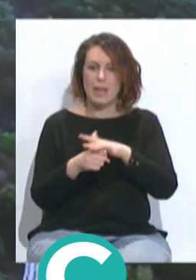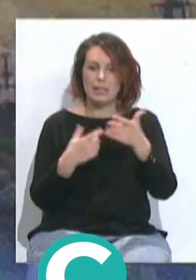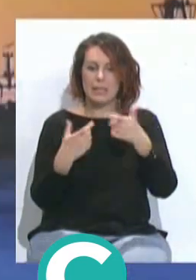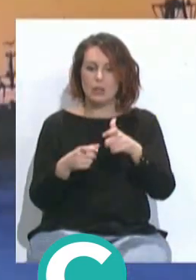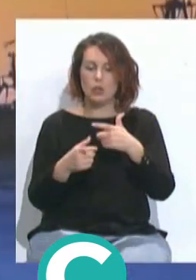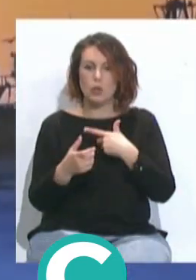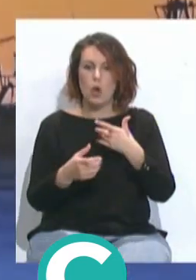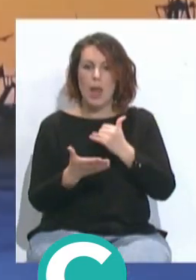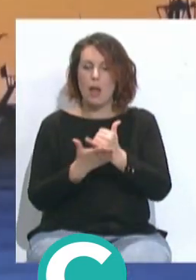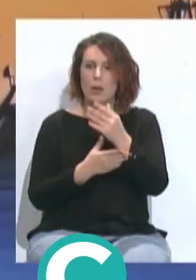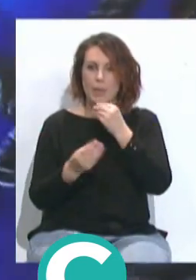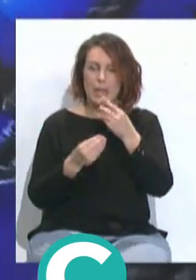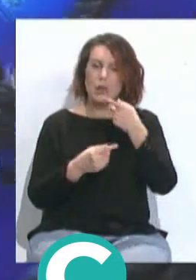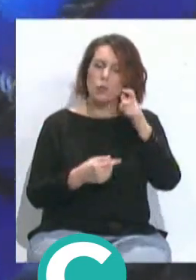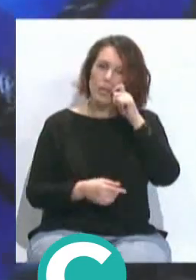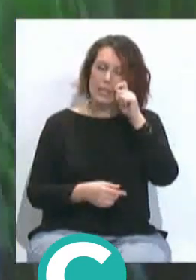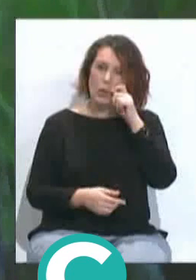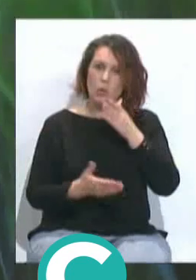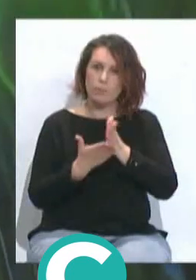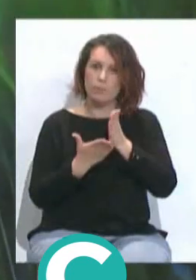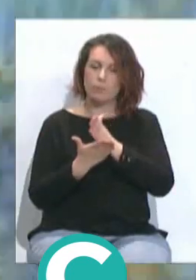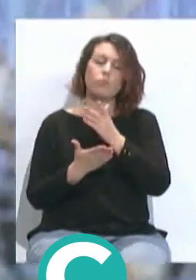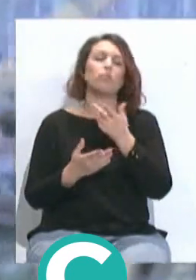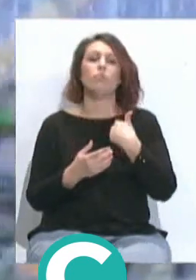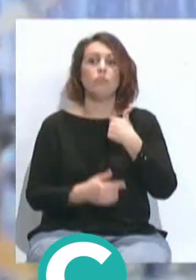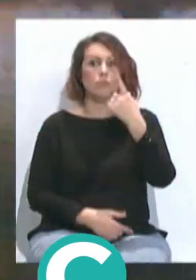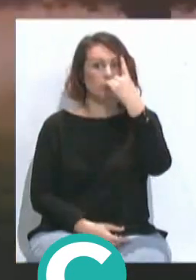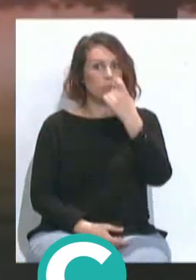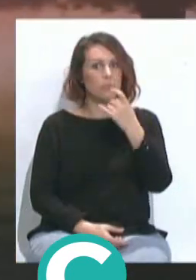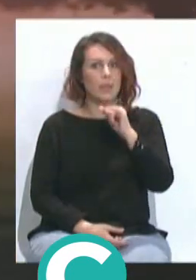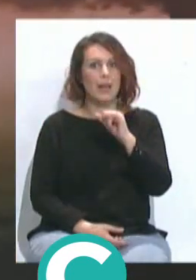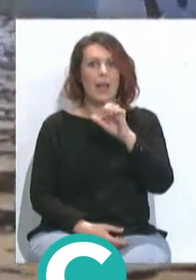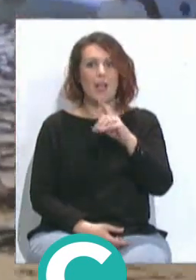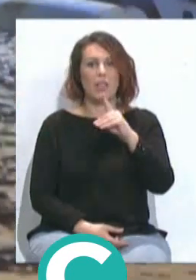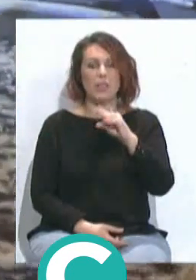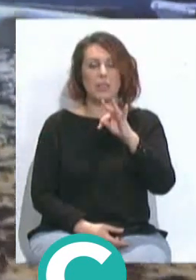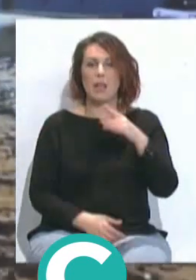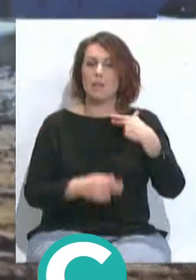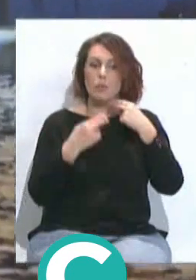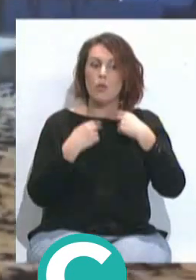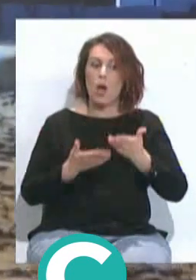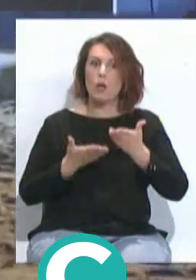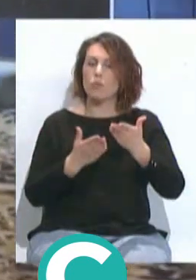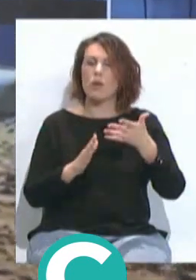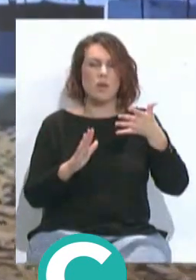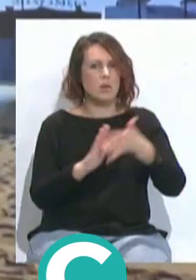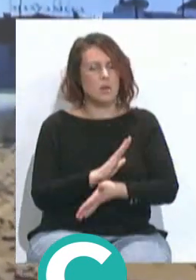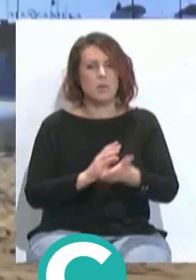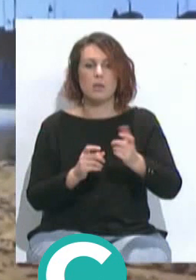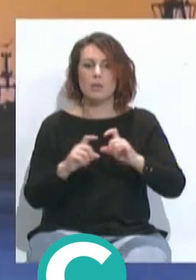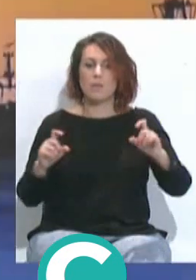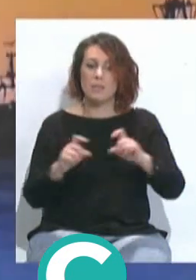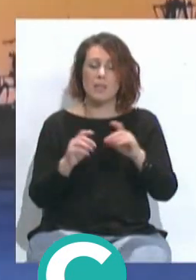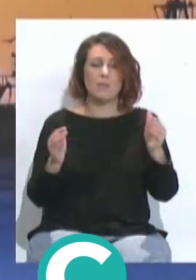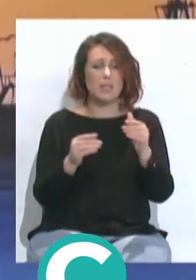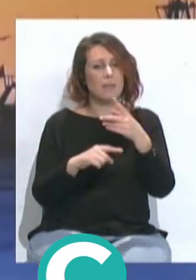sector agroalimentario y turístico En este sentido ha recordado que el IEDT de la Diputación ayuda de manera permanente a las pequeñas